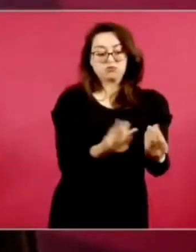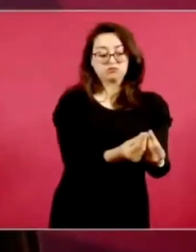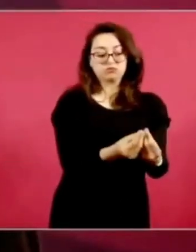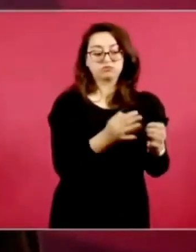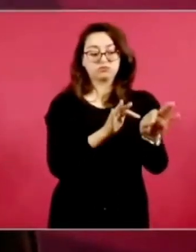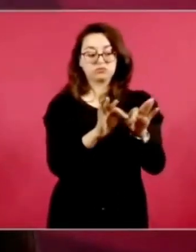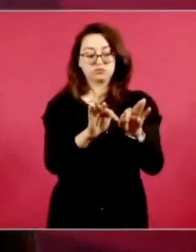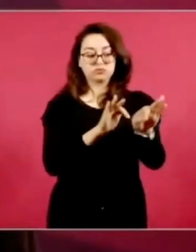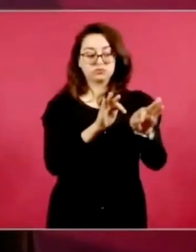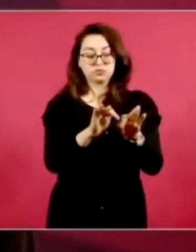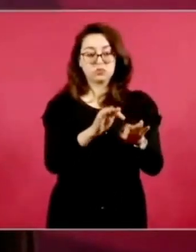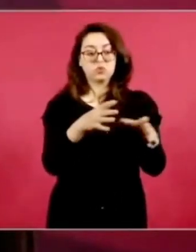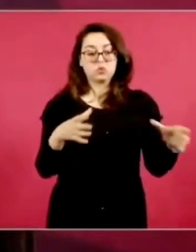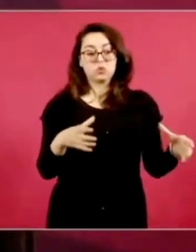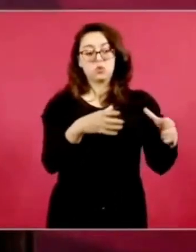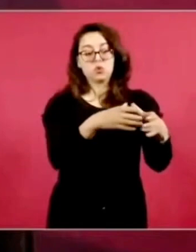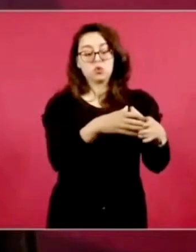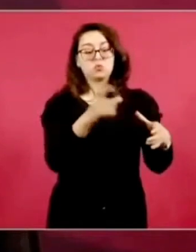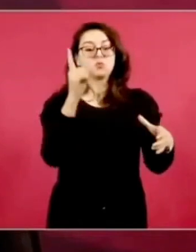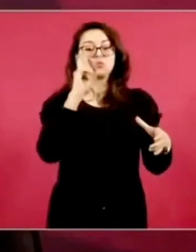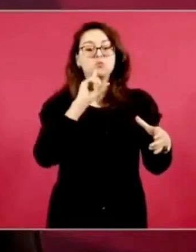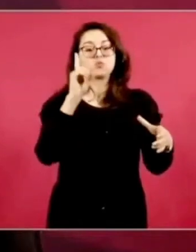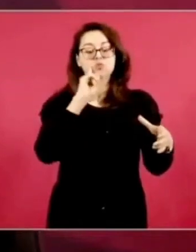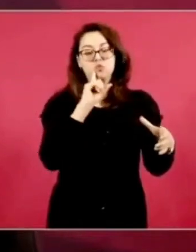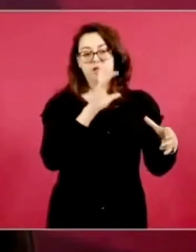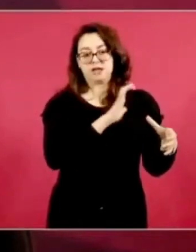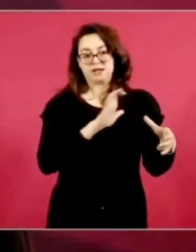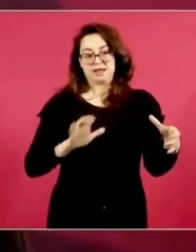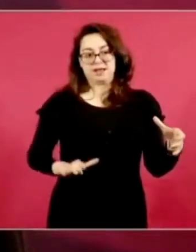de la candidata del bloque conservador,